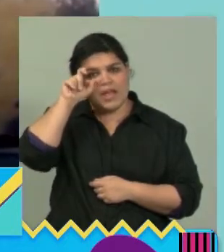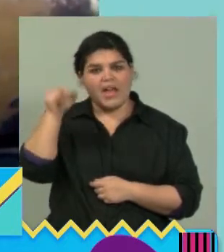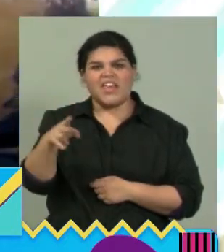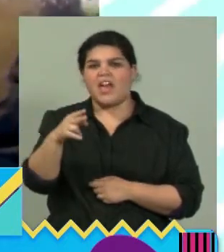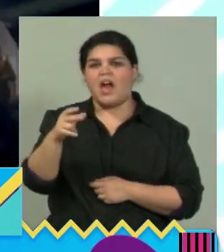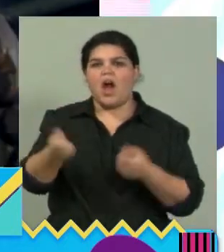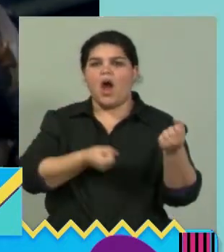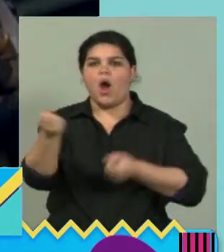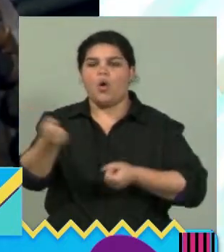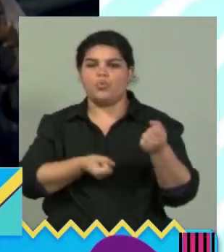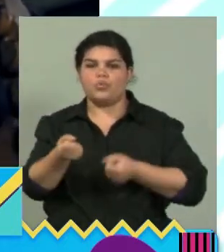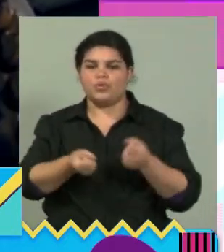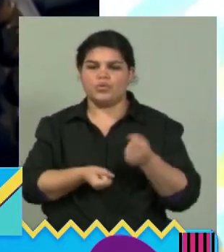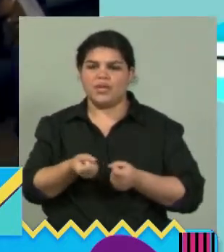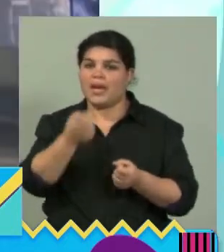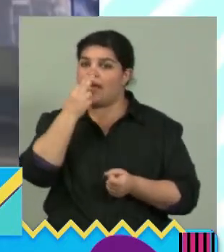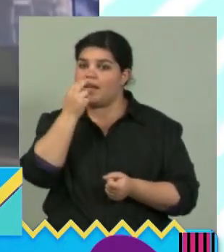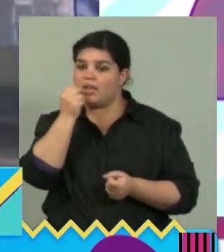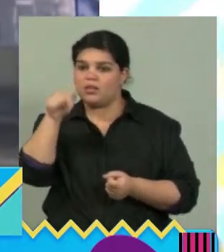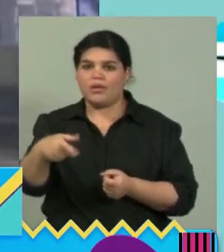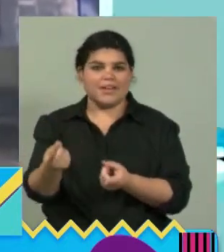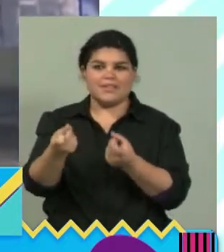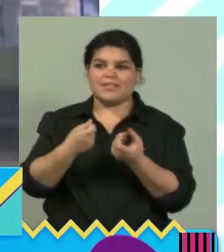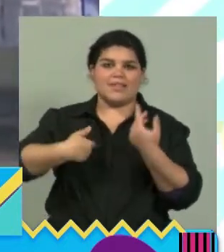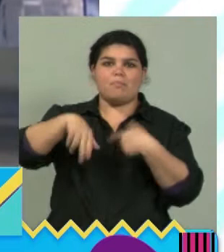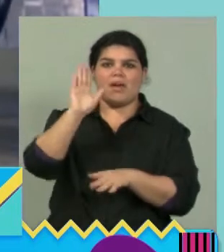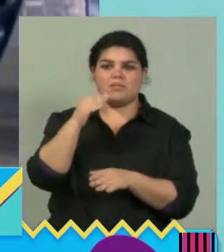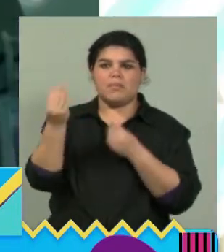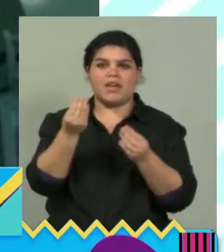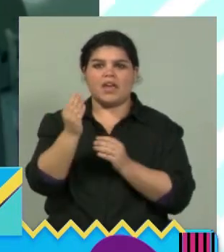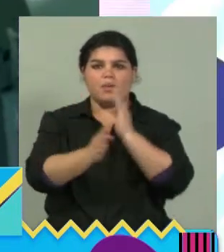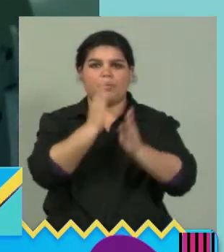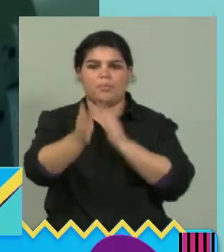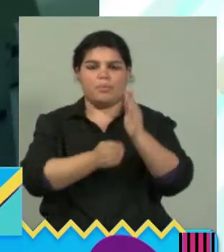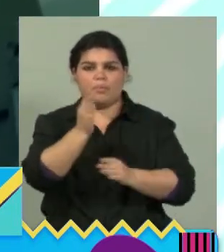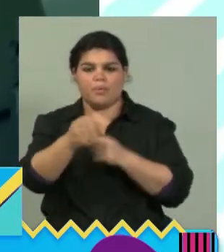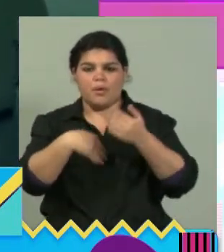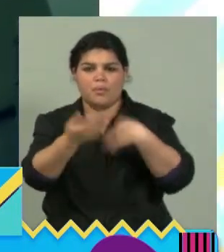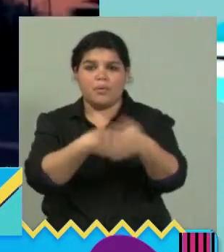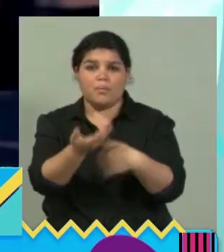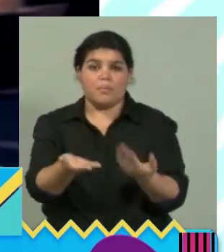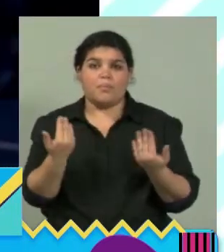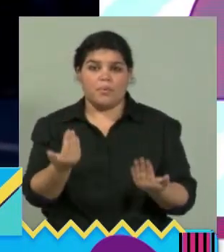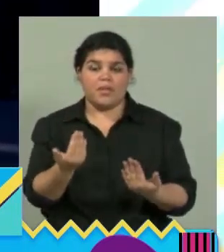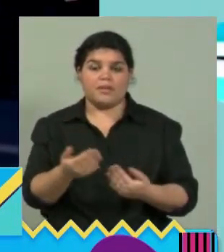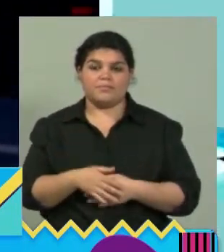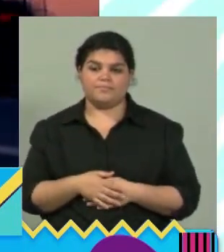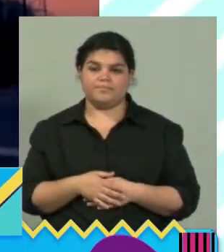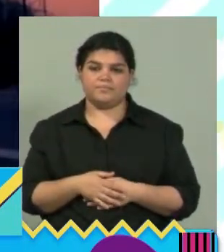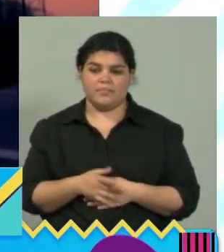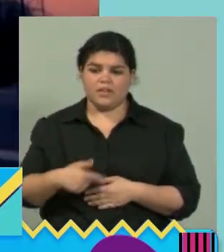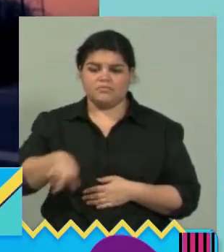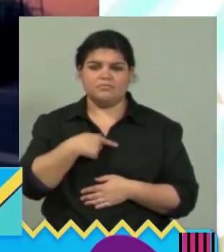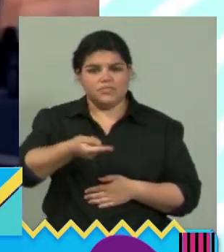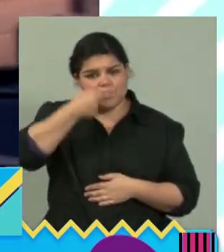un elemento muy necesario para el desarrollo industrial. Entonces, bueno, a nosotros nos interesa el desarrollo de la